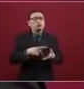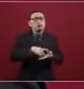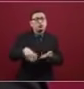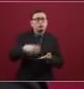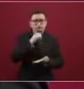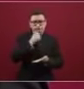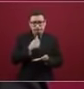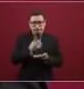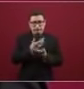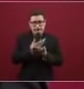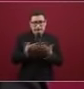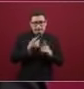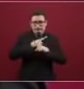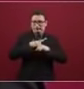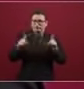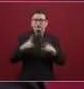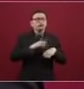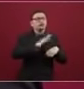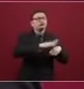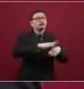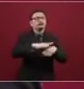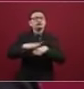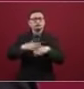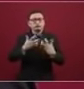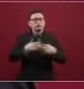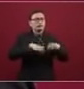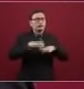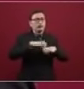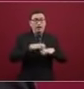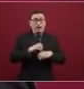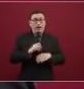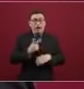que se están haciendo licitaciones sin moche,